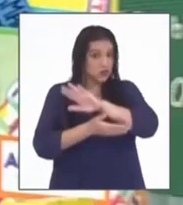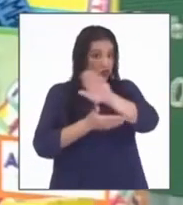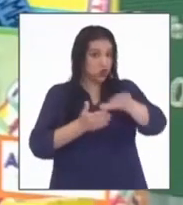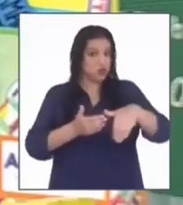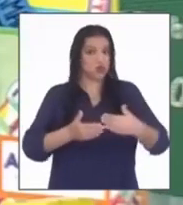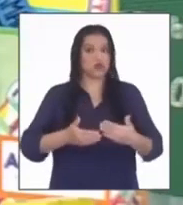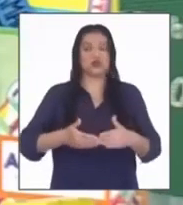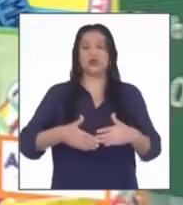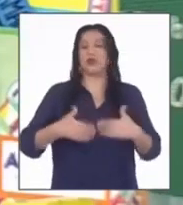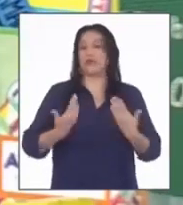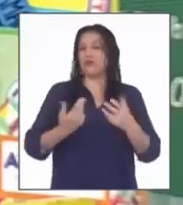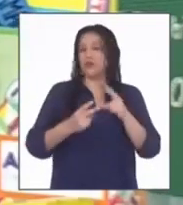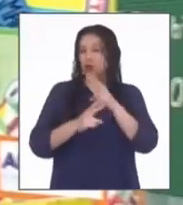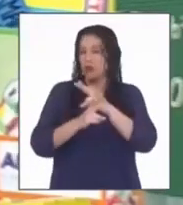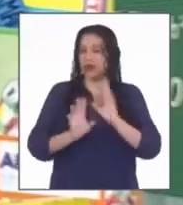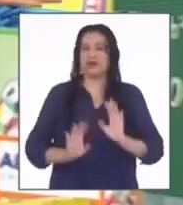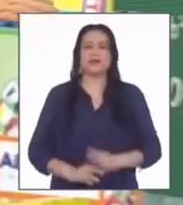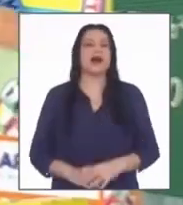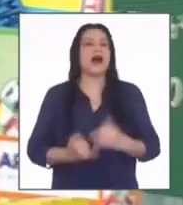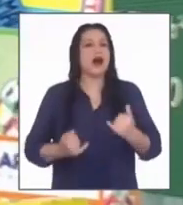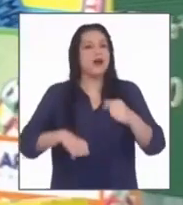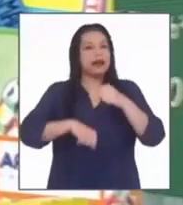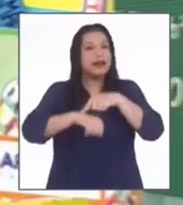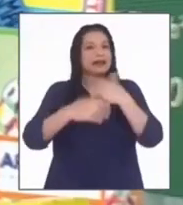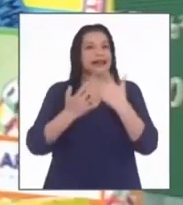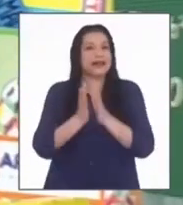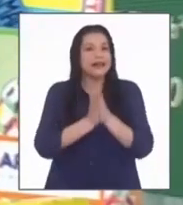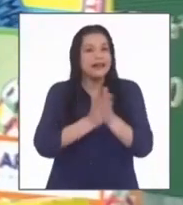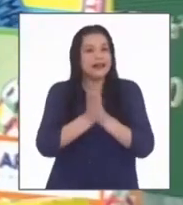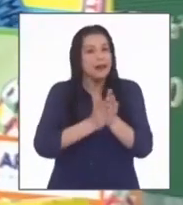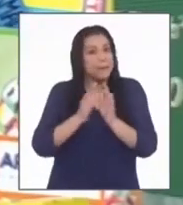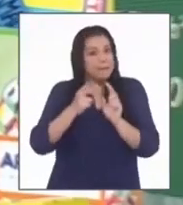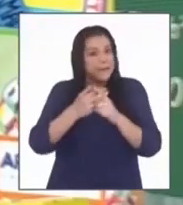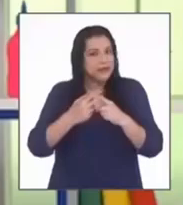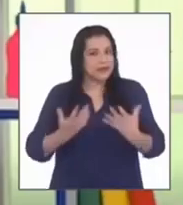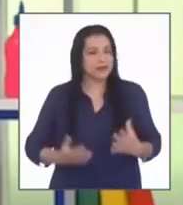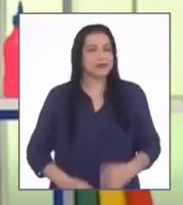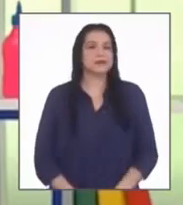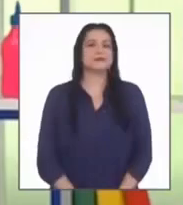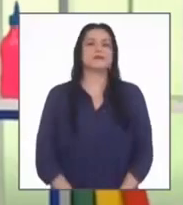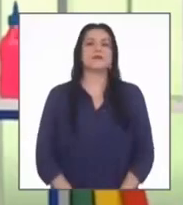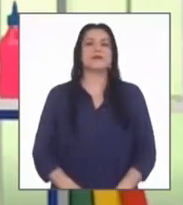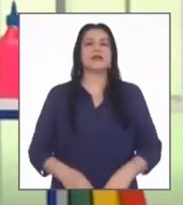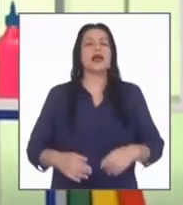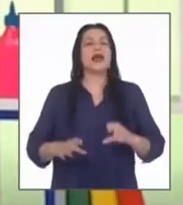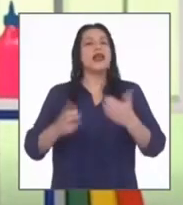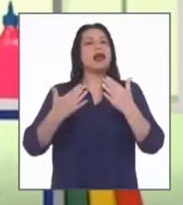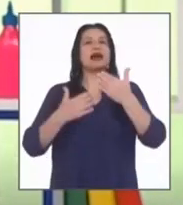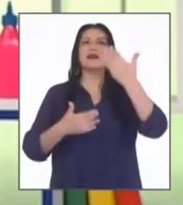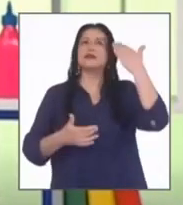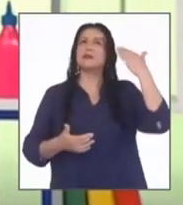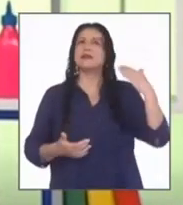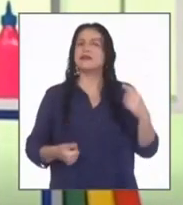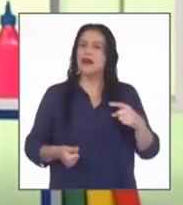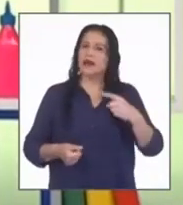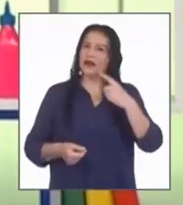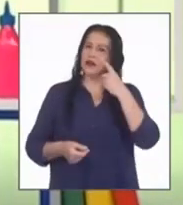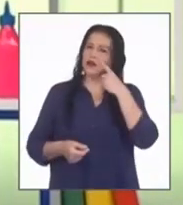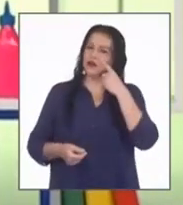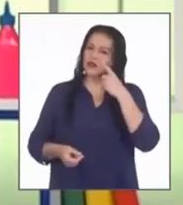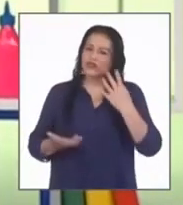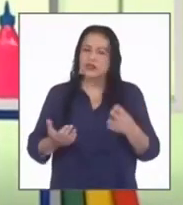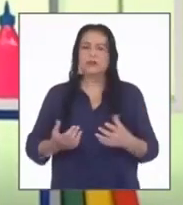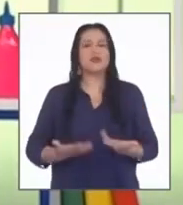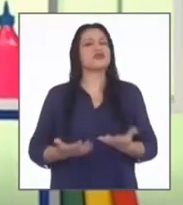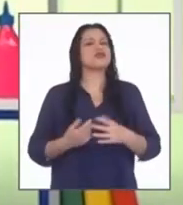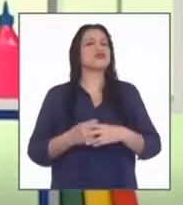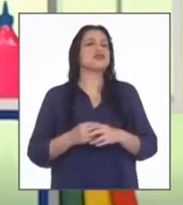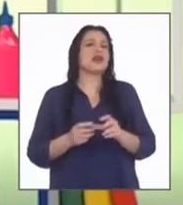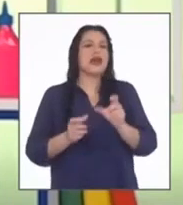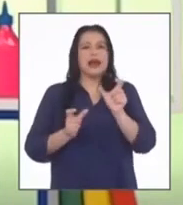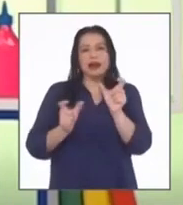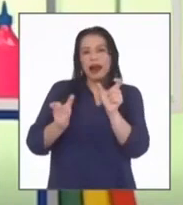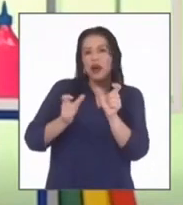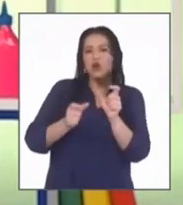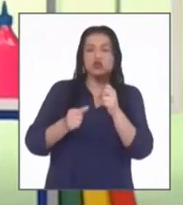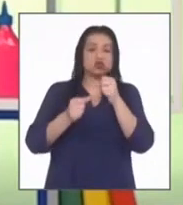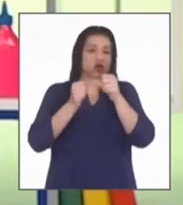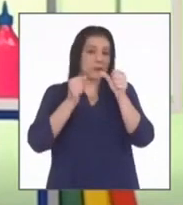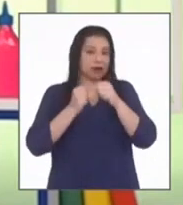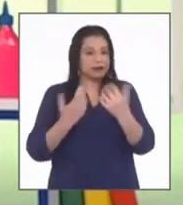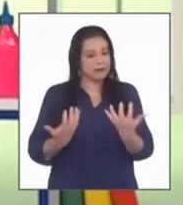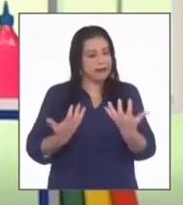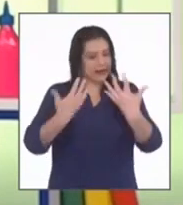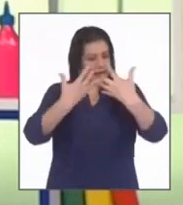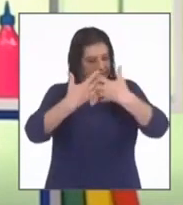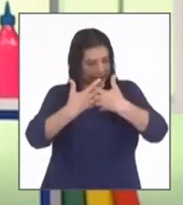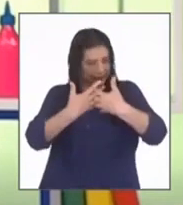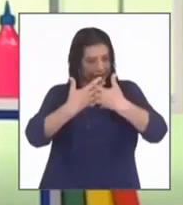todos. Ahora sí, de una vez, por favor, ya empecemos. En el programa anterior reconocimos rangos numéricos que podían ser